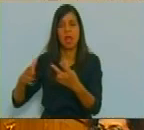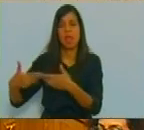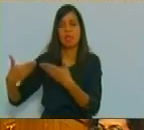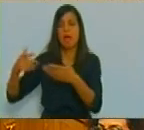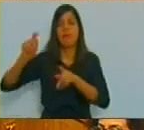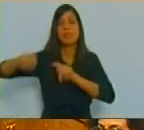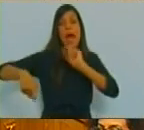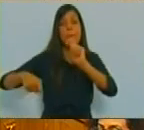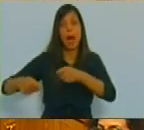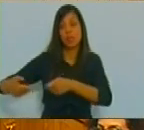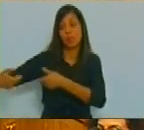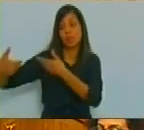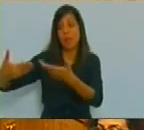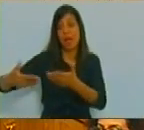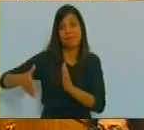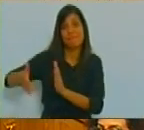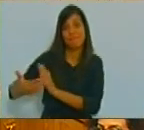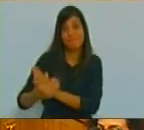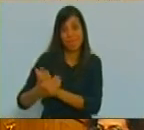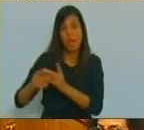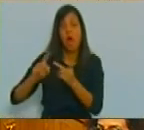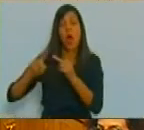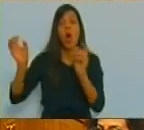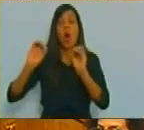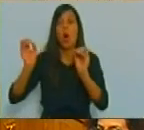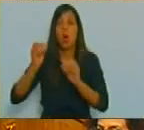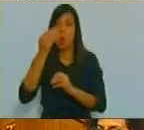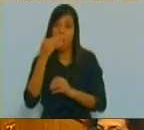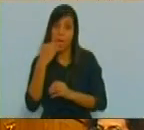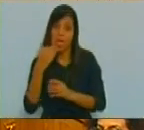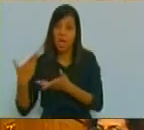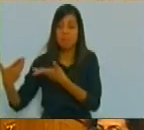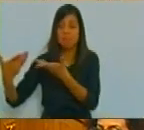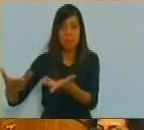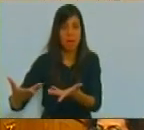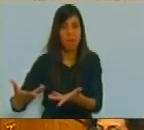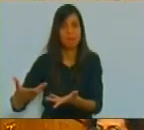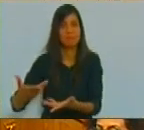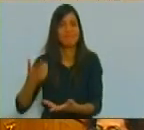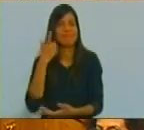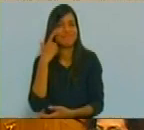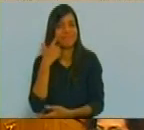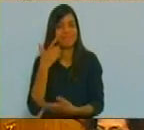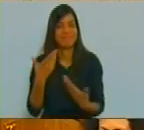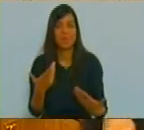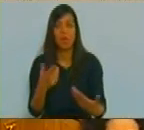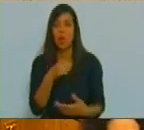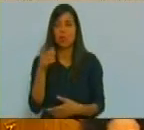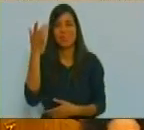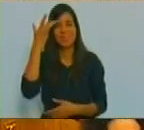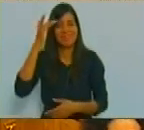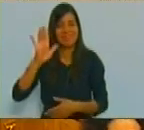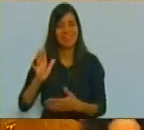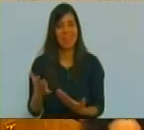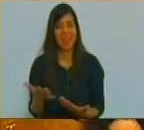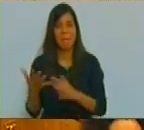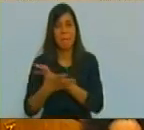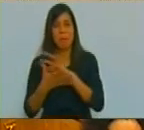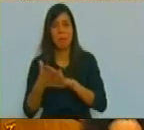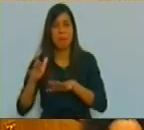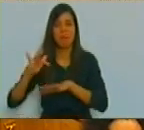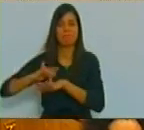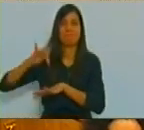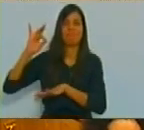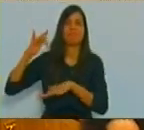ofreciéndole plata ofreciéndoles comida o es que ustedes quieran ustedes creen que esta crisis no afecta